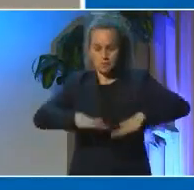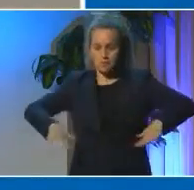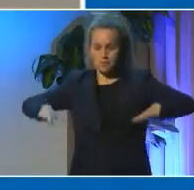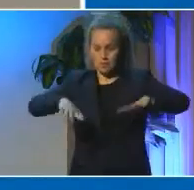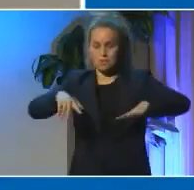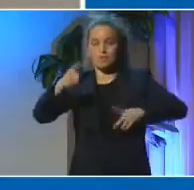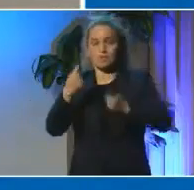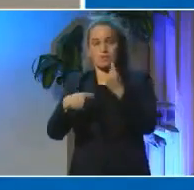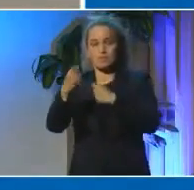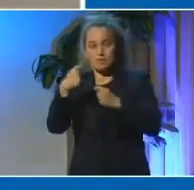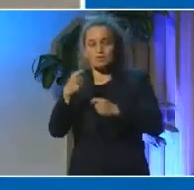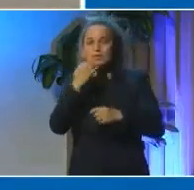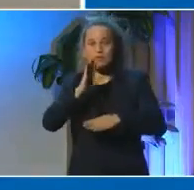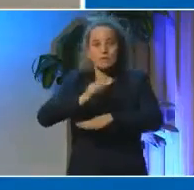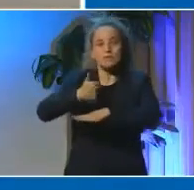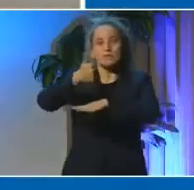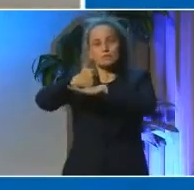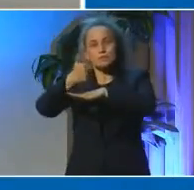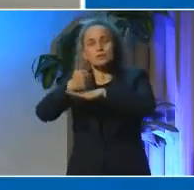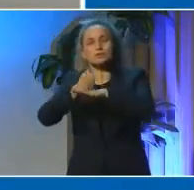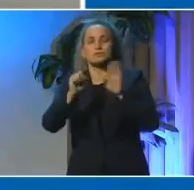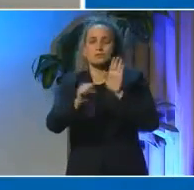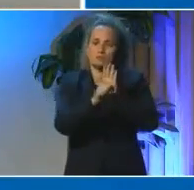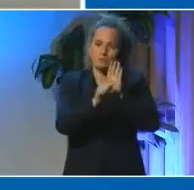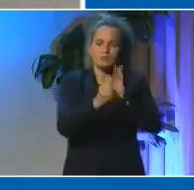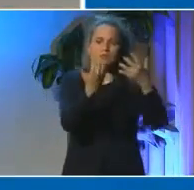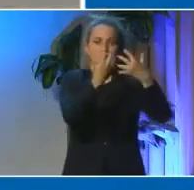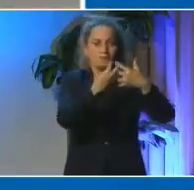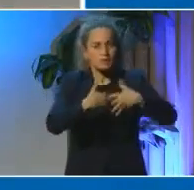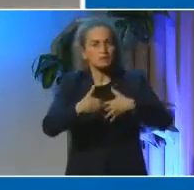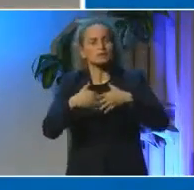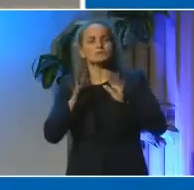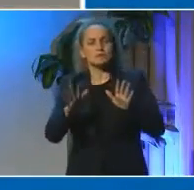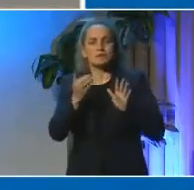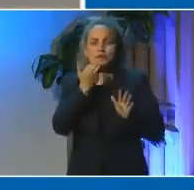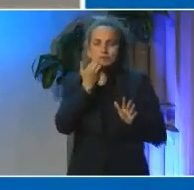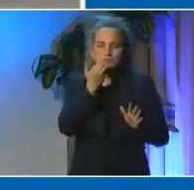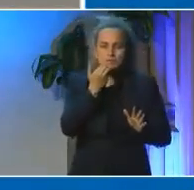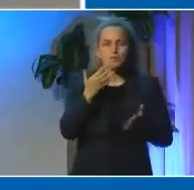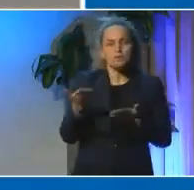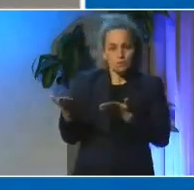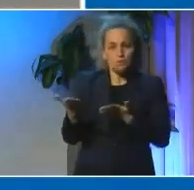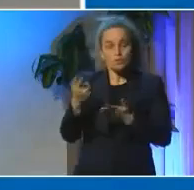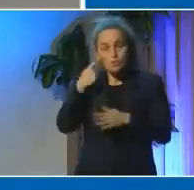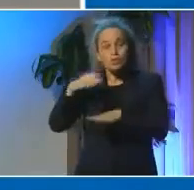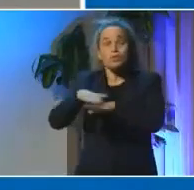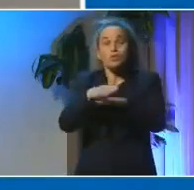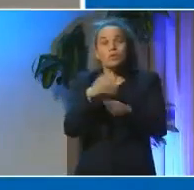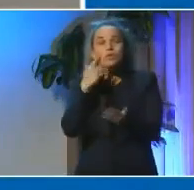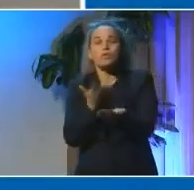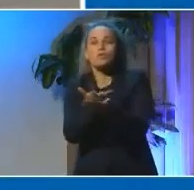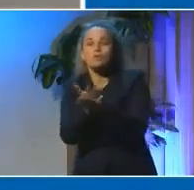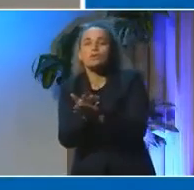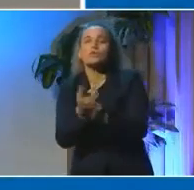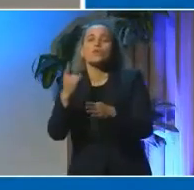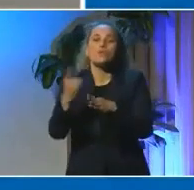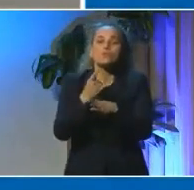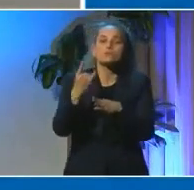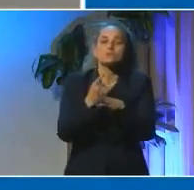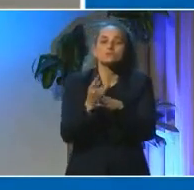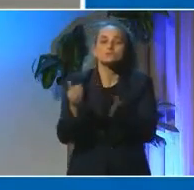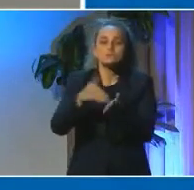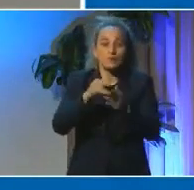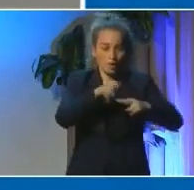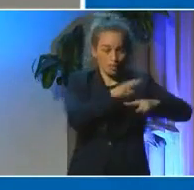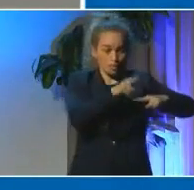estamos diciendo a cada gerente de marca a cada eh choper es reutilicen si la naturaleza Es capaz de